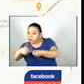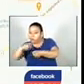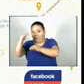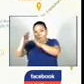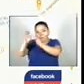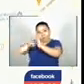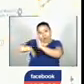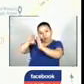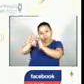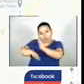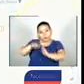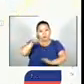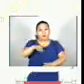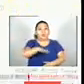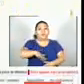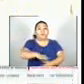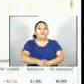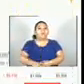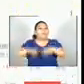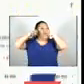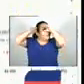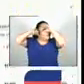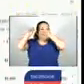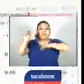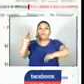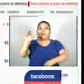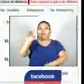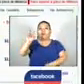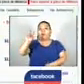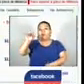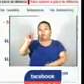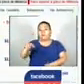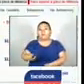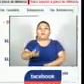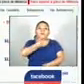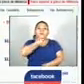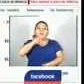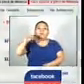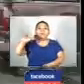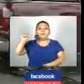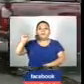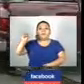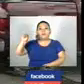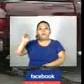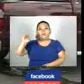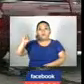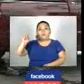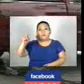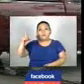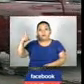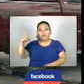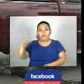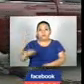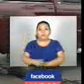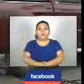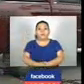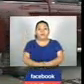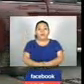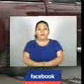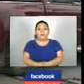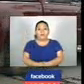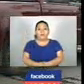más bajos en la zona. Con imágenes de Kevin Hércules para CN Noticias, Esmeralda